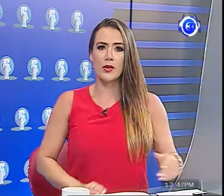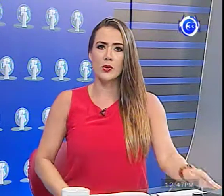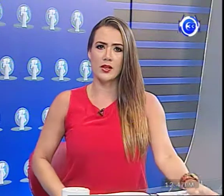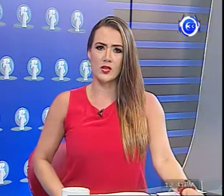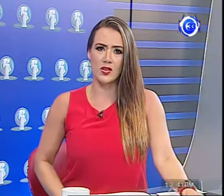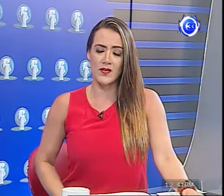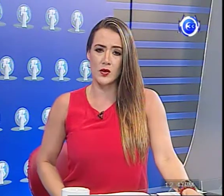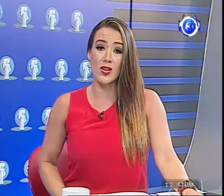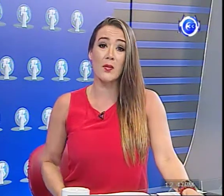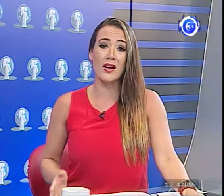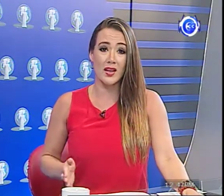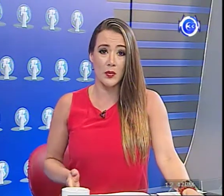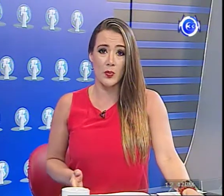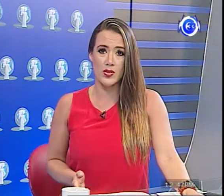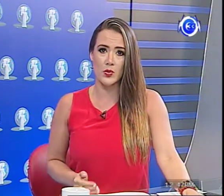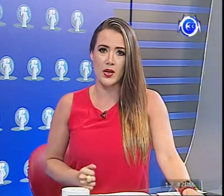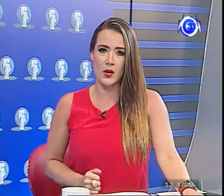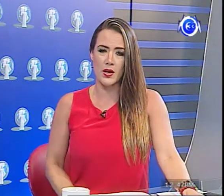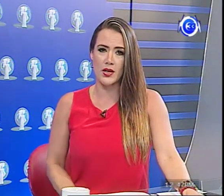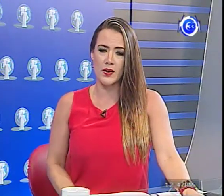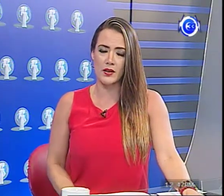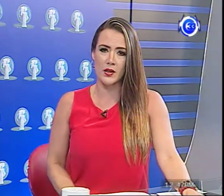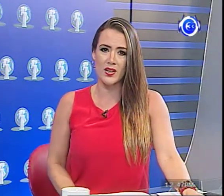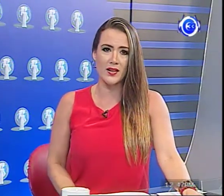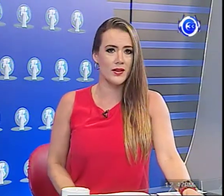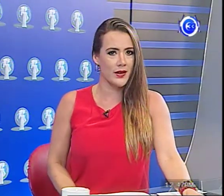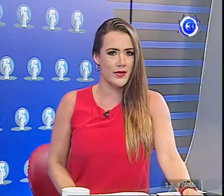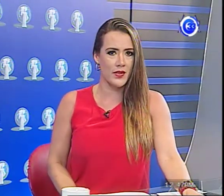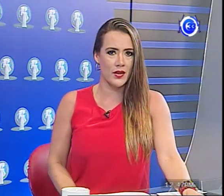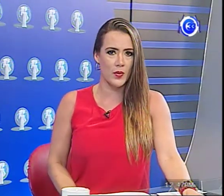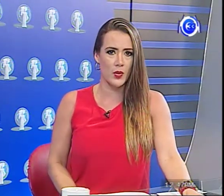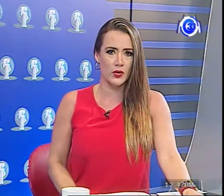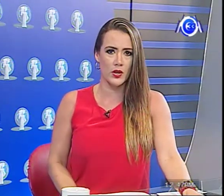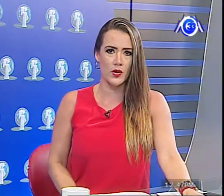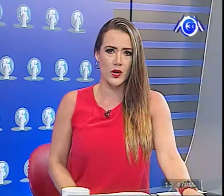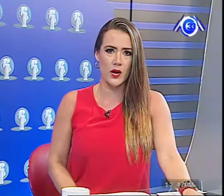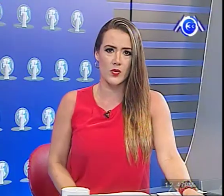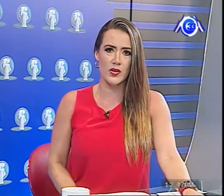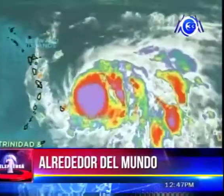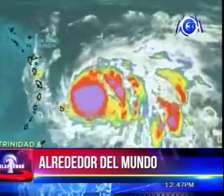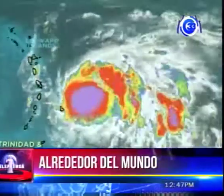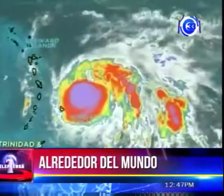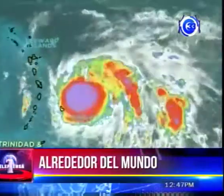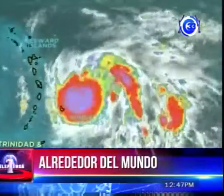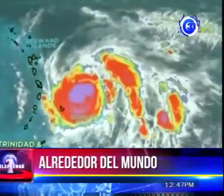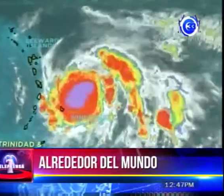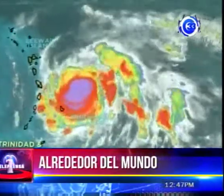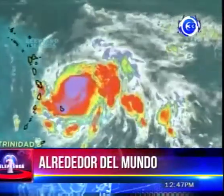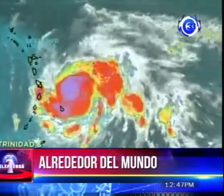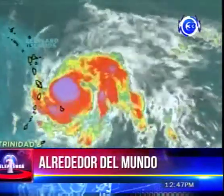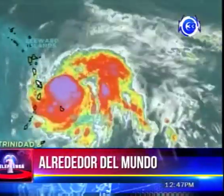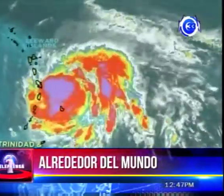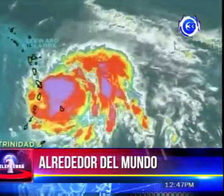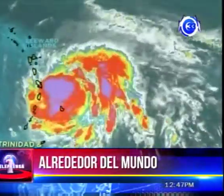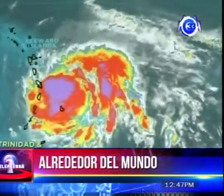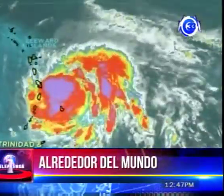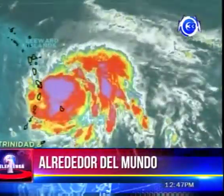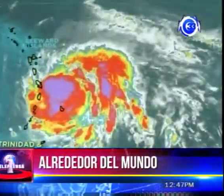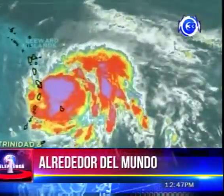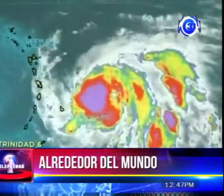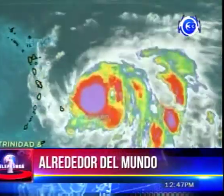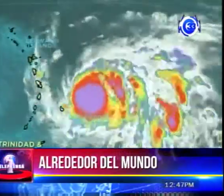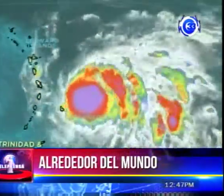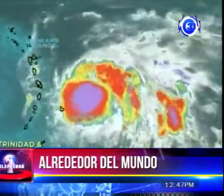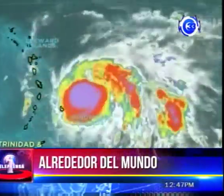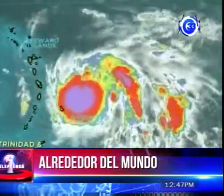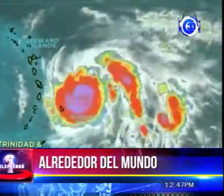Comenzamos el segmento internacional hablando del mal clima, pues el huracán María de categoría 3 se dirige a Puerto Rico, que aún se recupera de la devastación que dejó el fenómeno